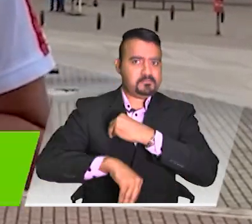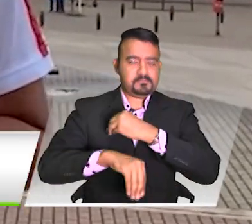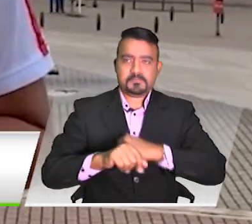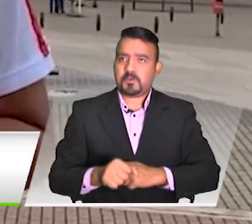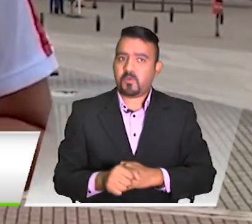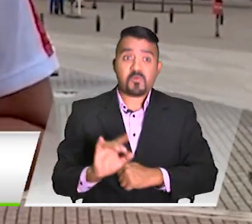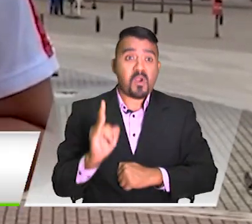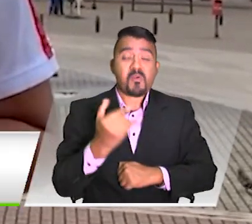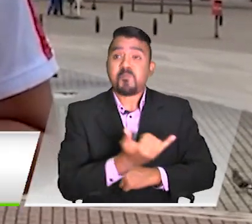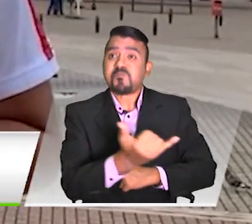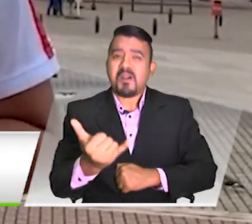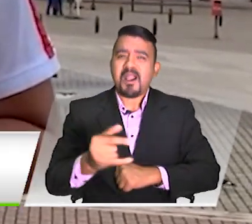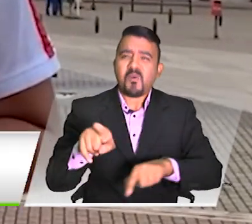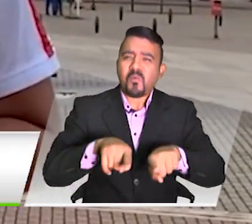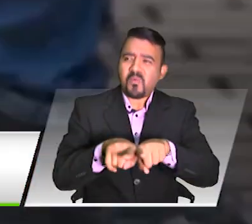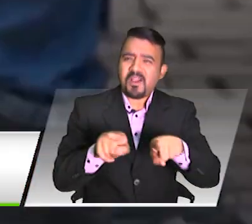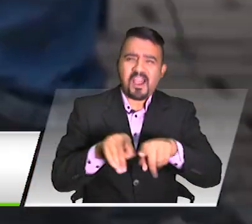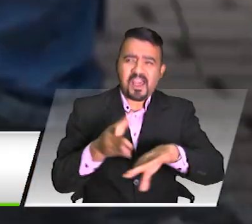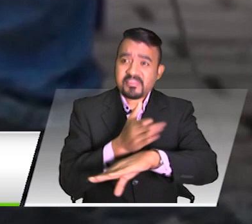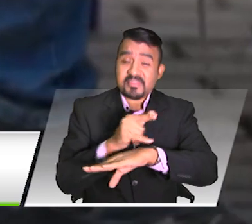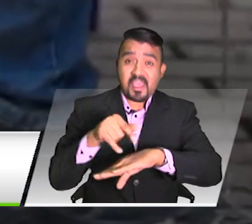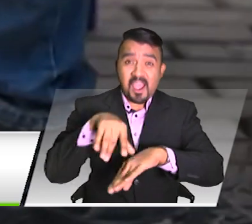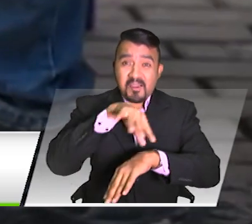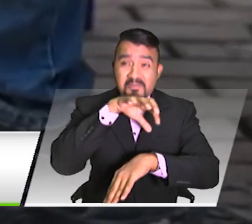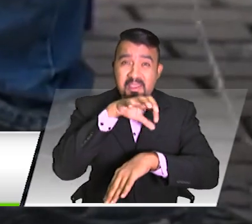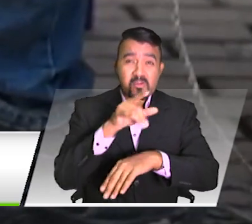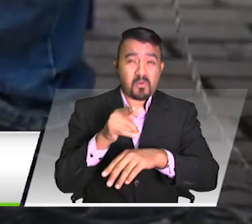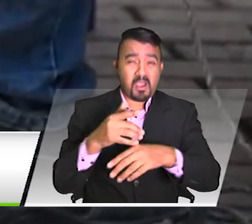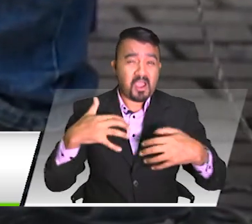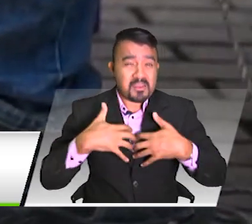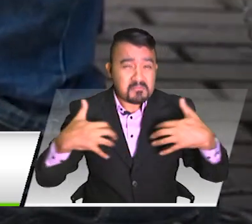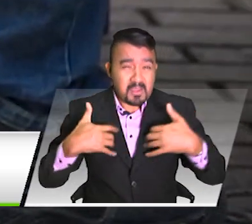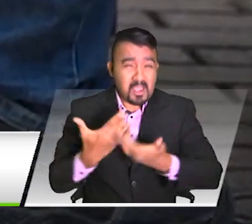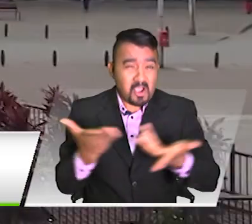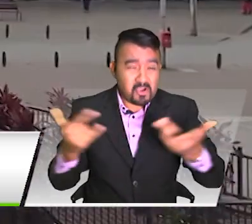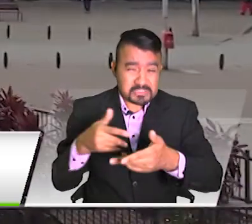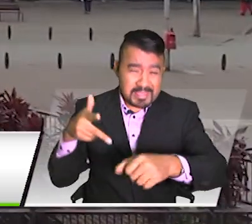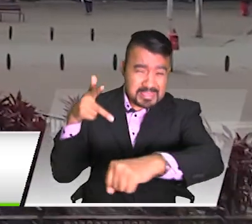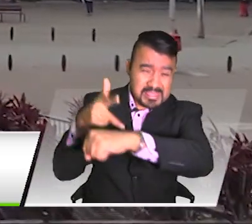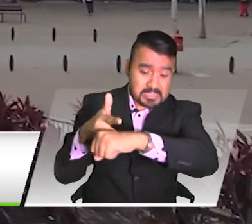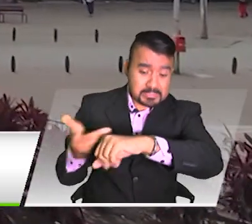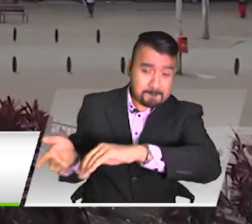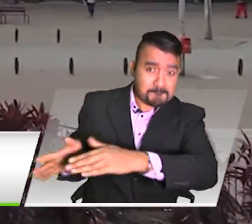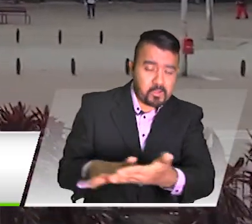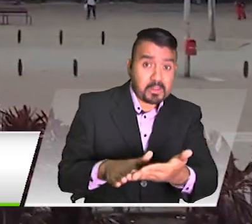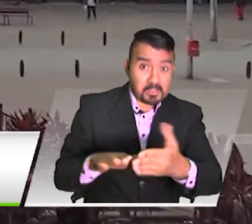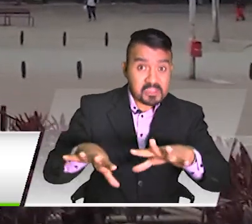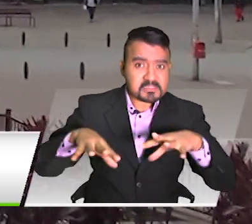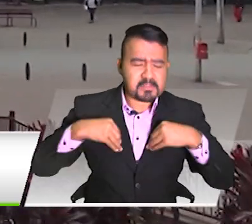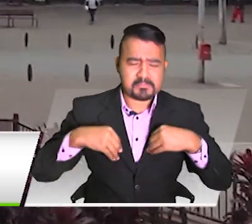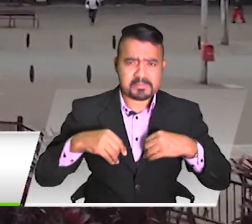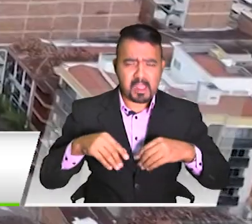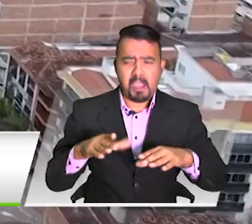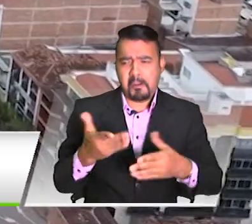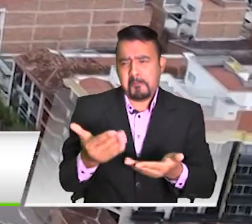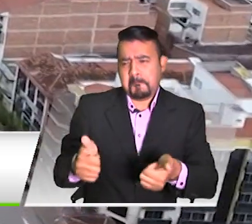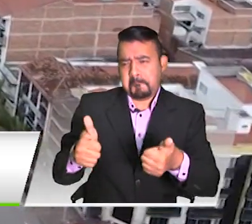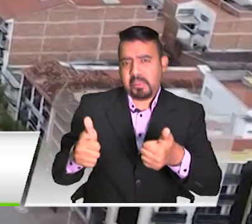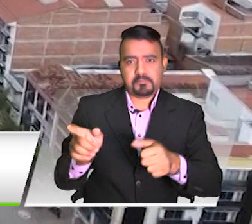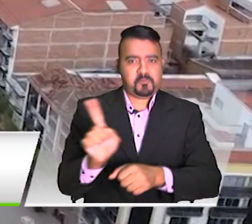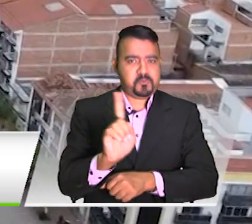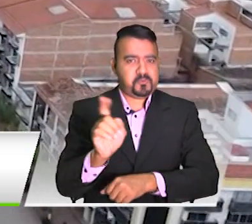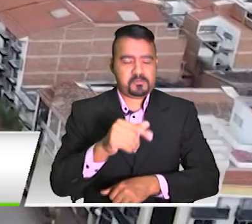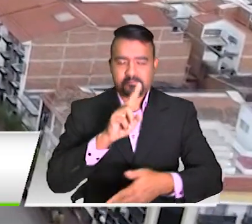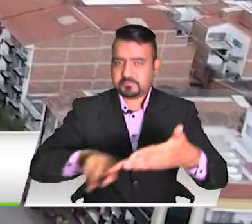atroces en contra de nuestros animales las autoridades luego de conocer la denuncia anunciaron una investigación